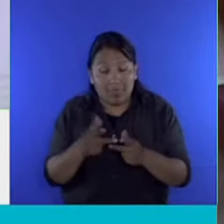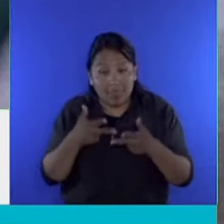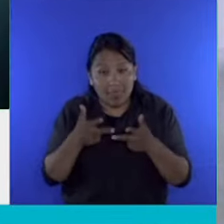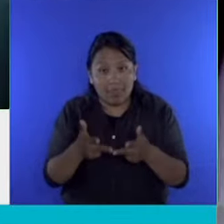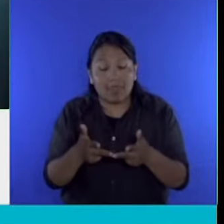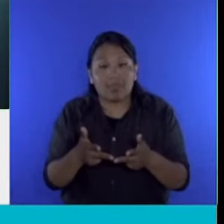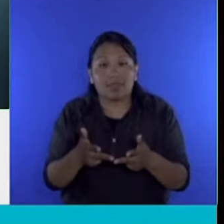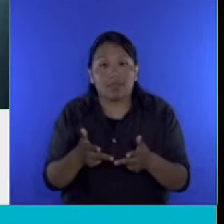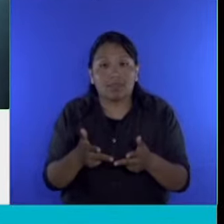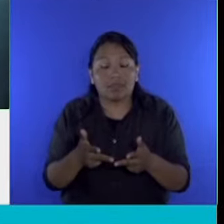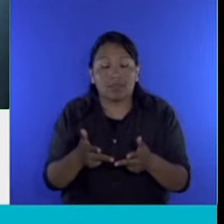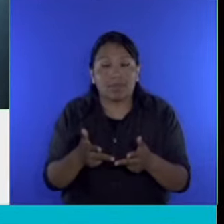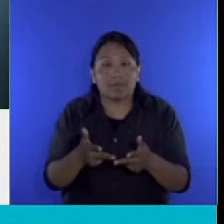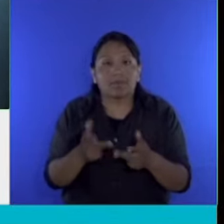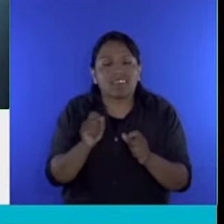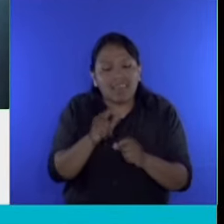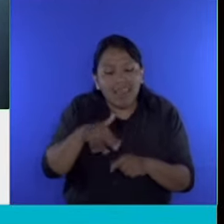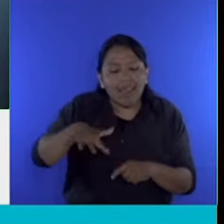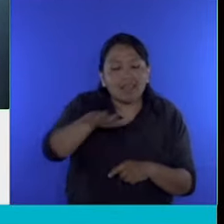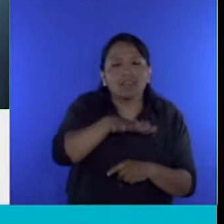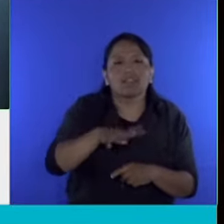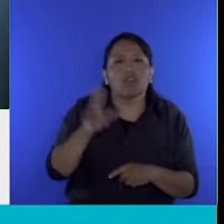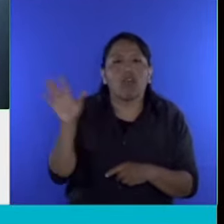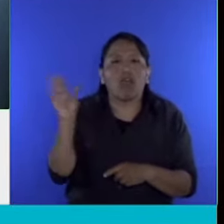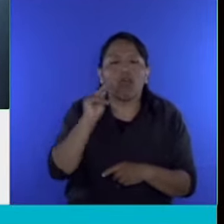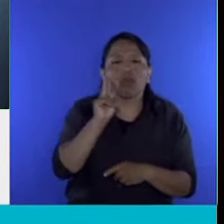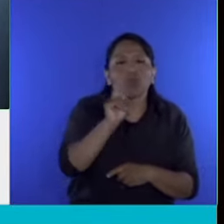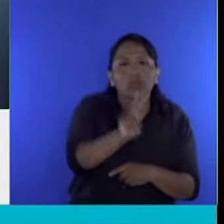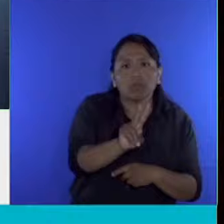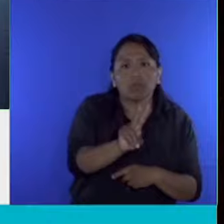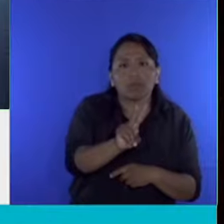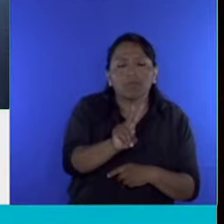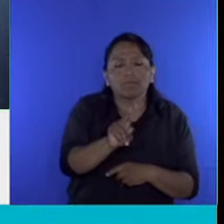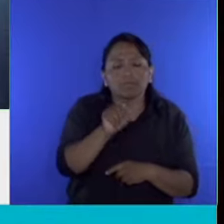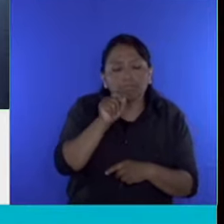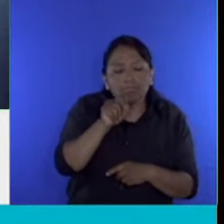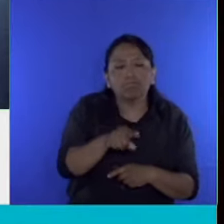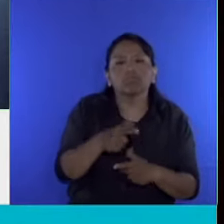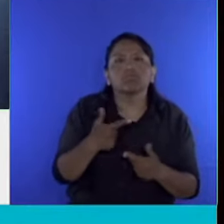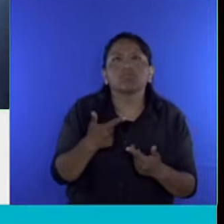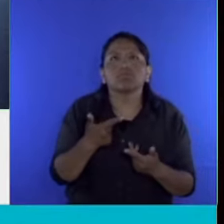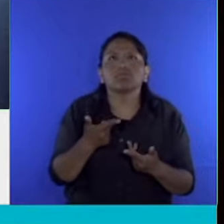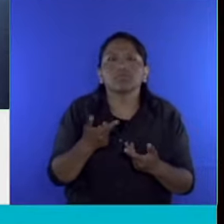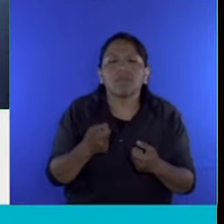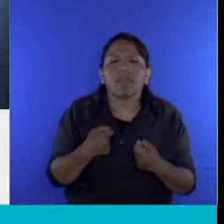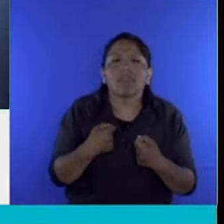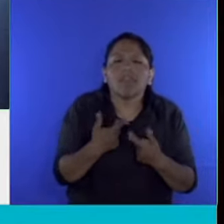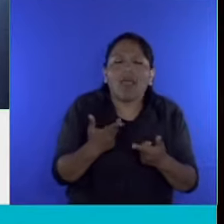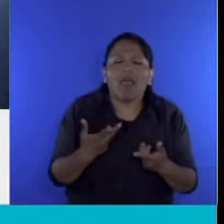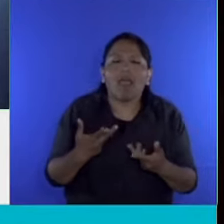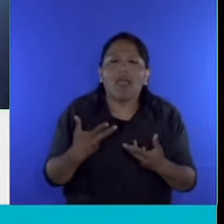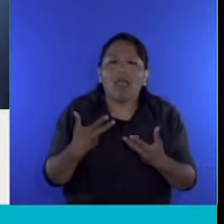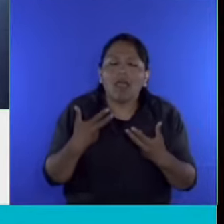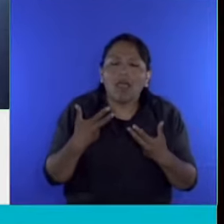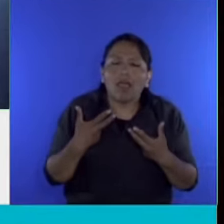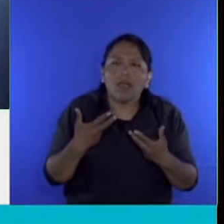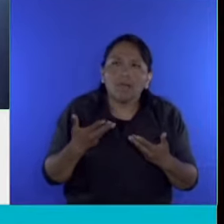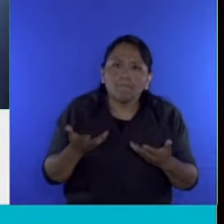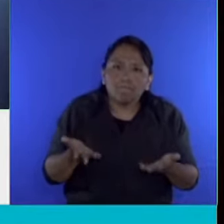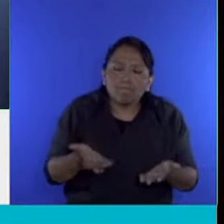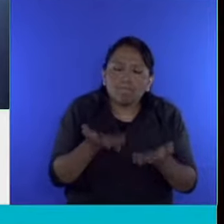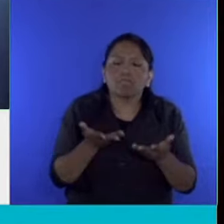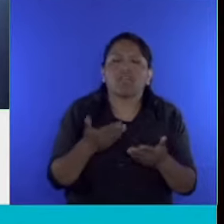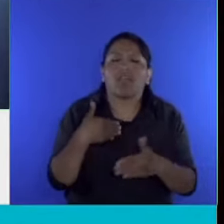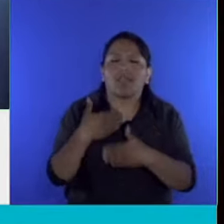diría que el sector audiovisual que el audiovisual permite o contribuye